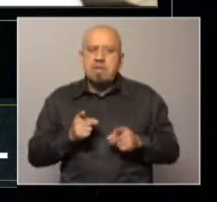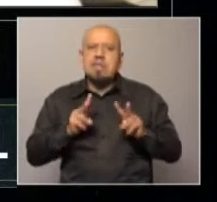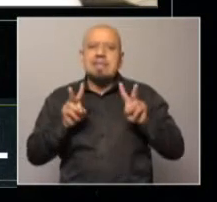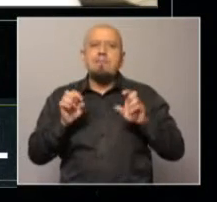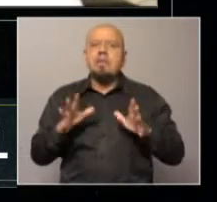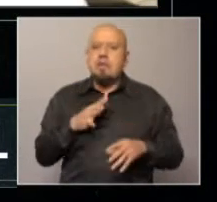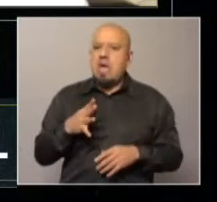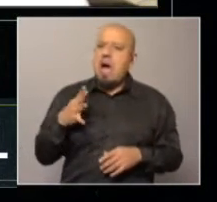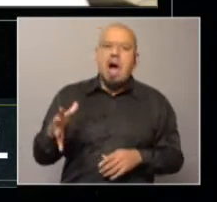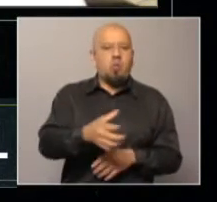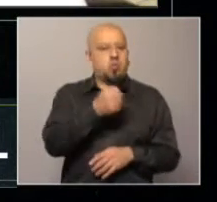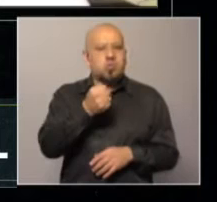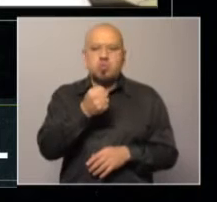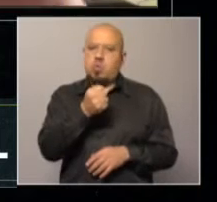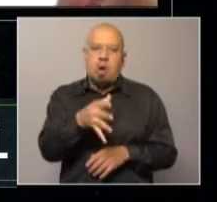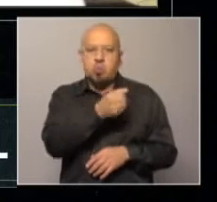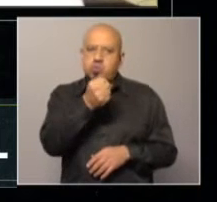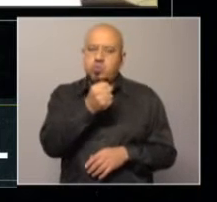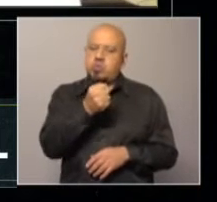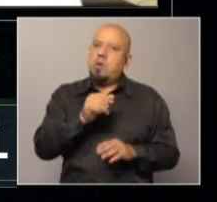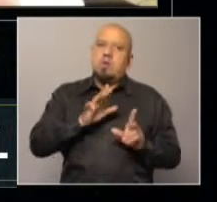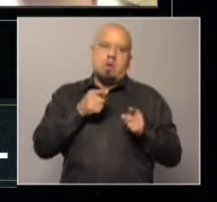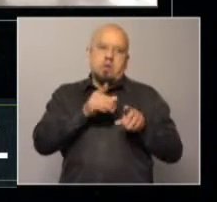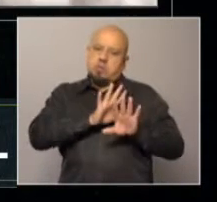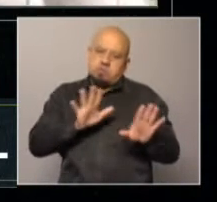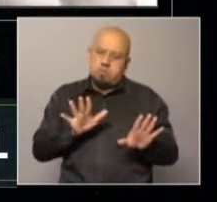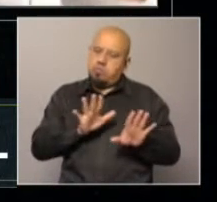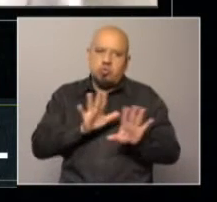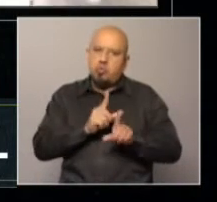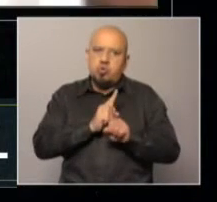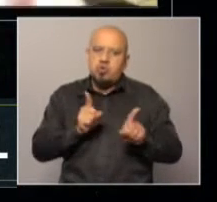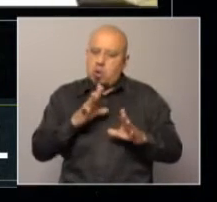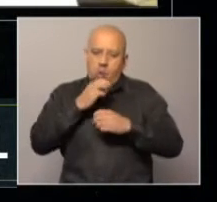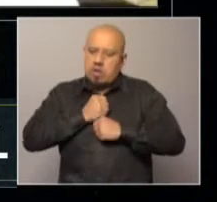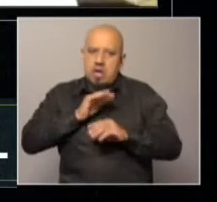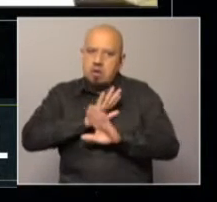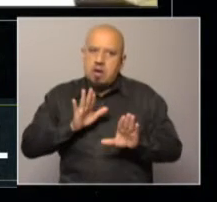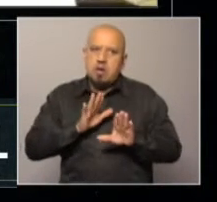está instalado, que hay que terminar con eso, de que aquí hay privilegiado.